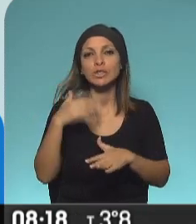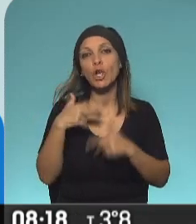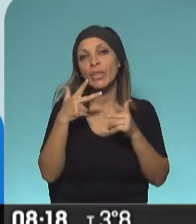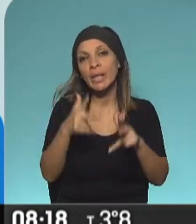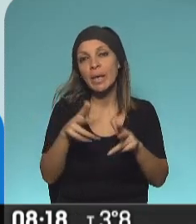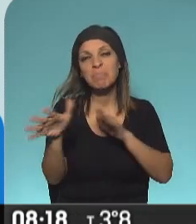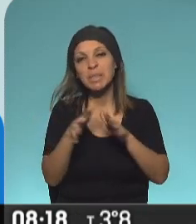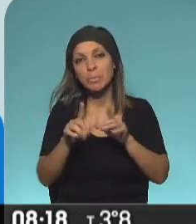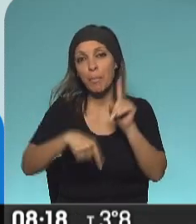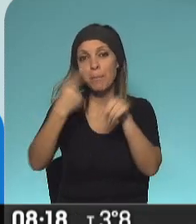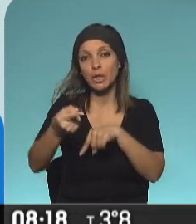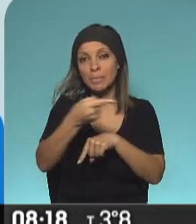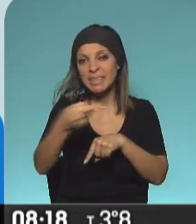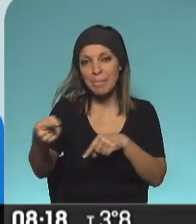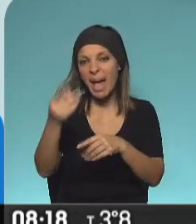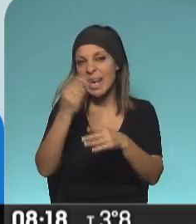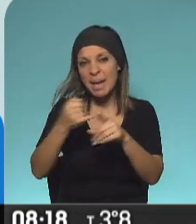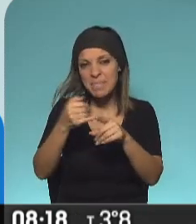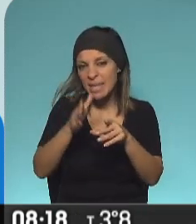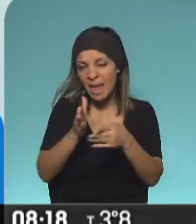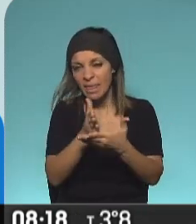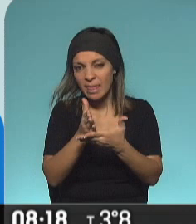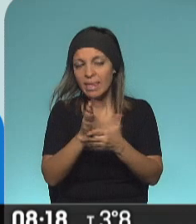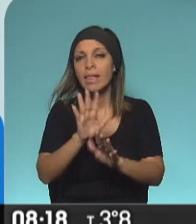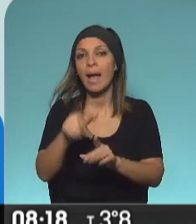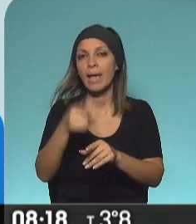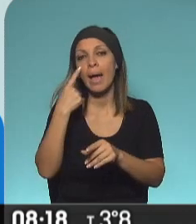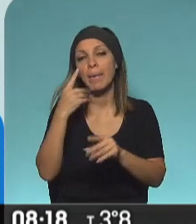para mediados de la semana que viene, que va a ser un momento importante para ver los resultados.